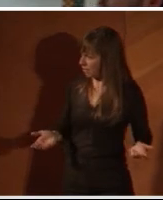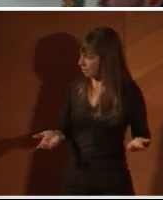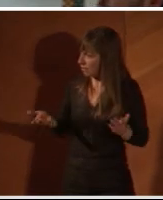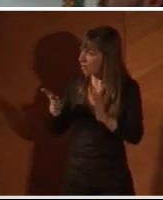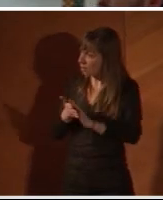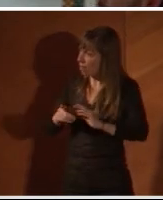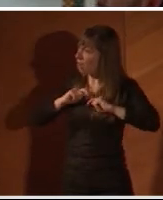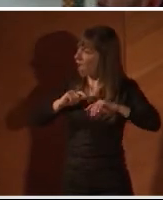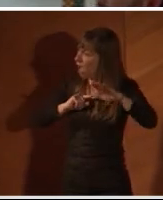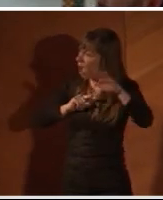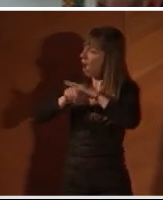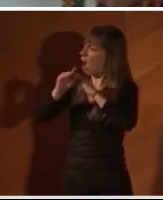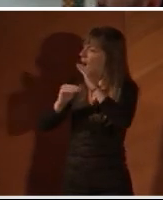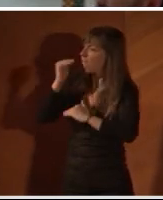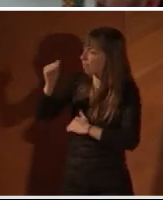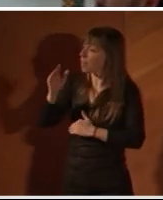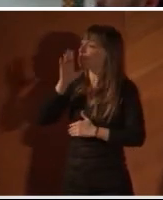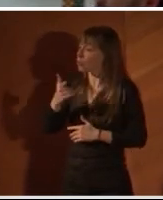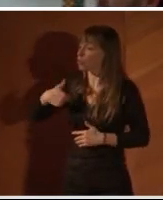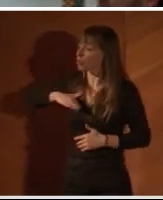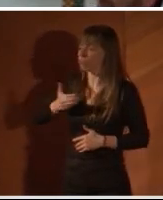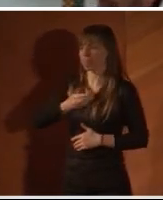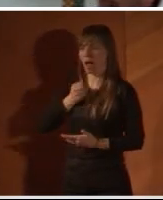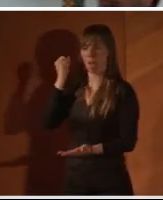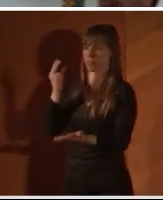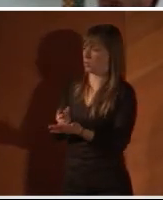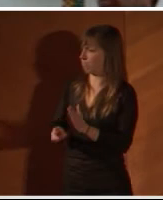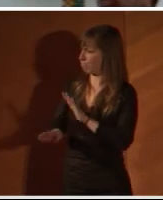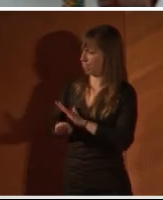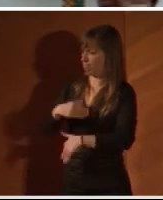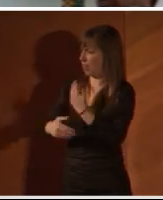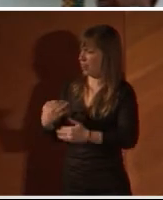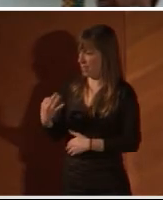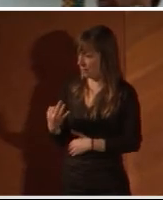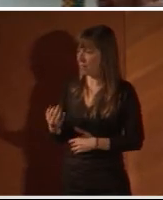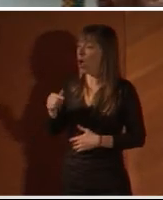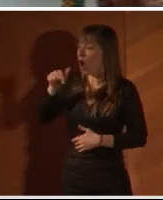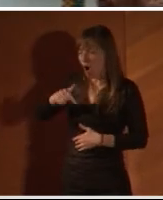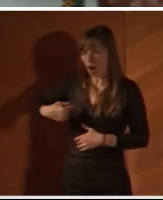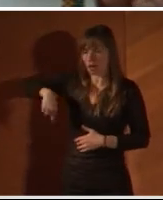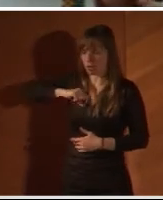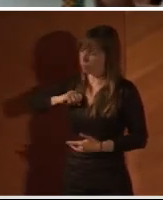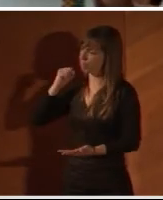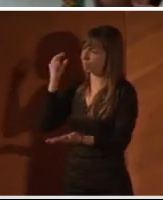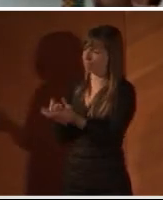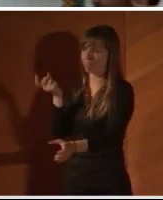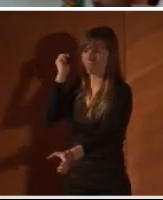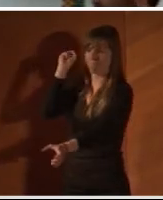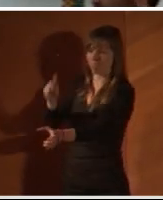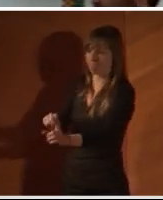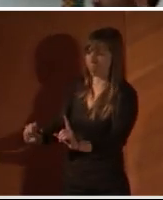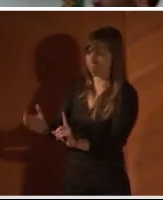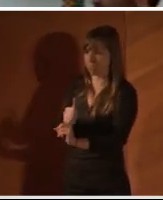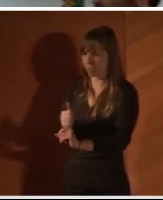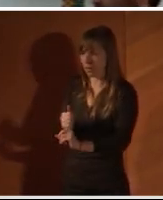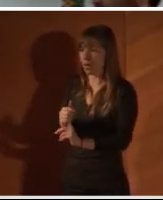que las administraciones tienen que seguir apostando. En Oviedo nos sumamos hoy a este reto y nos acordamos también de los colectivos